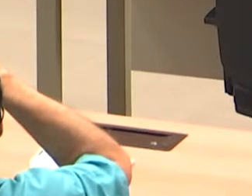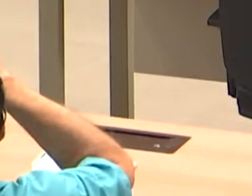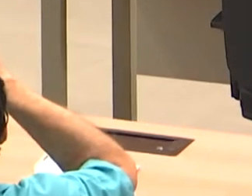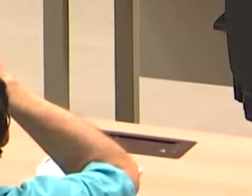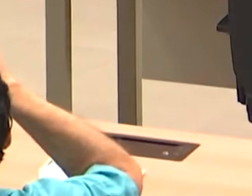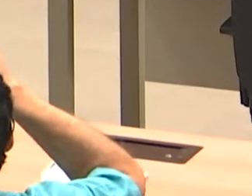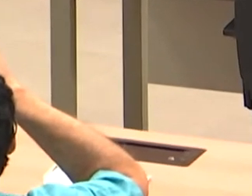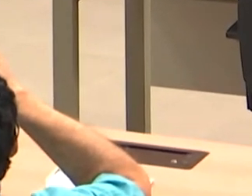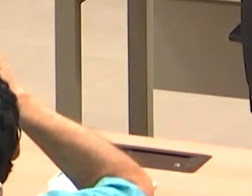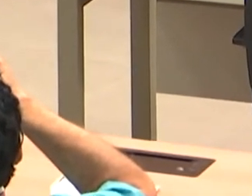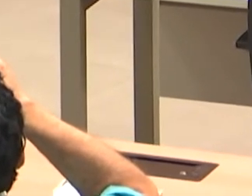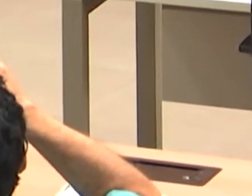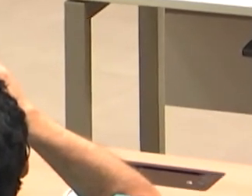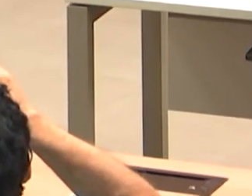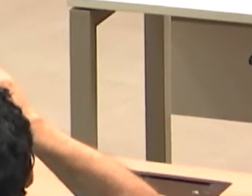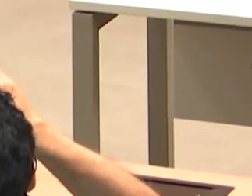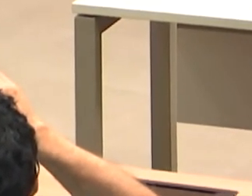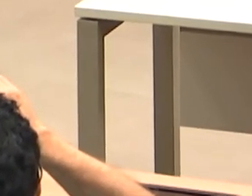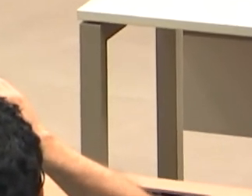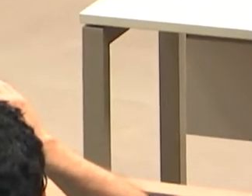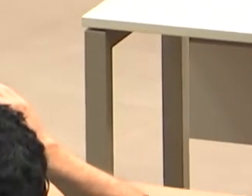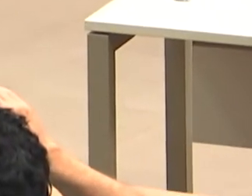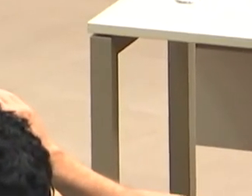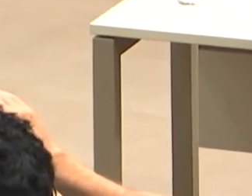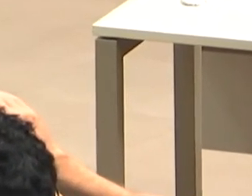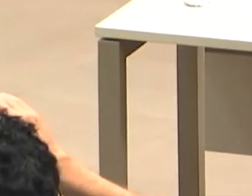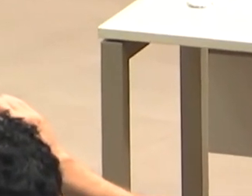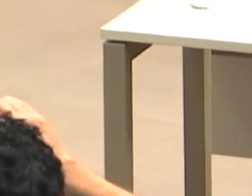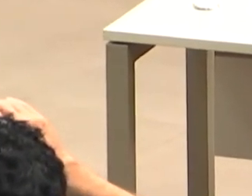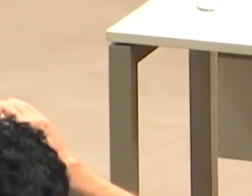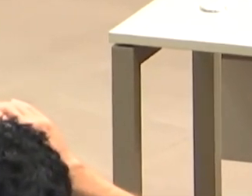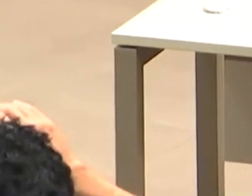no habrá miseria alguna.